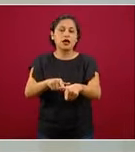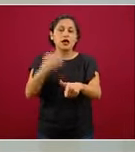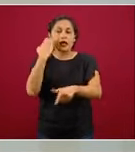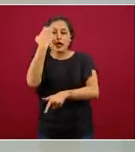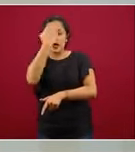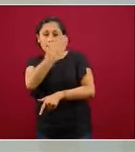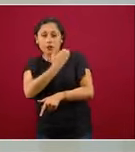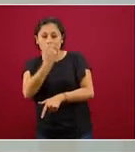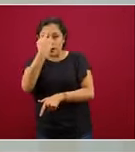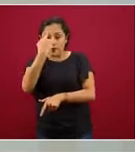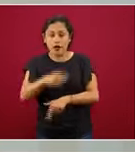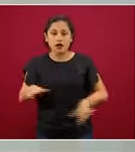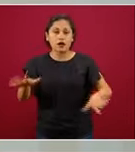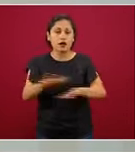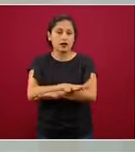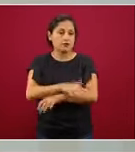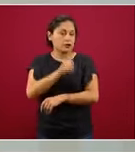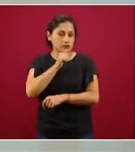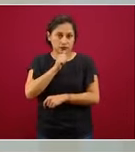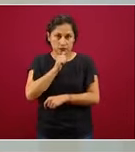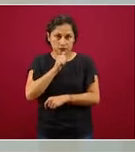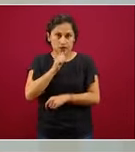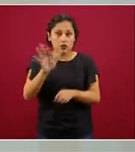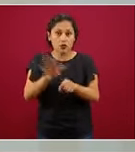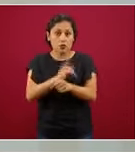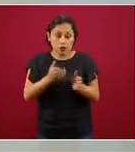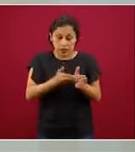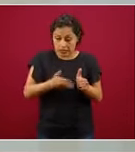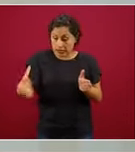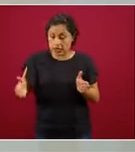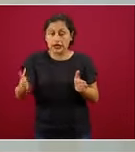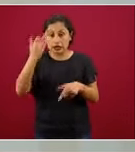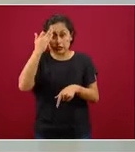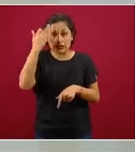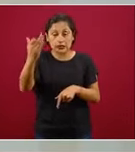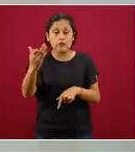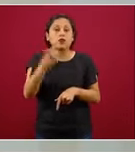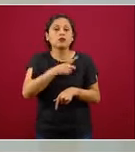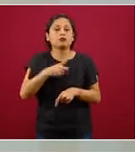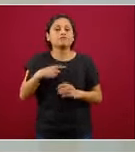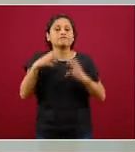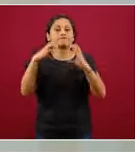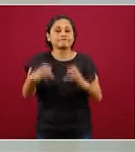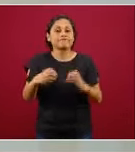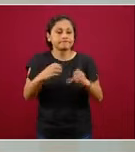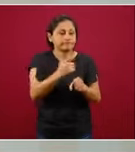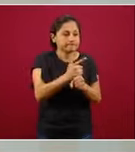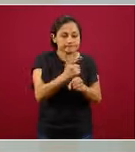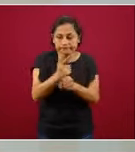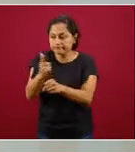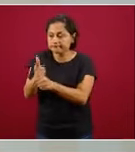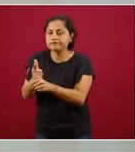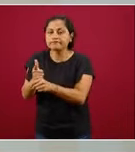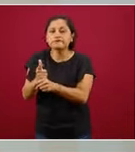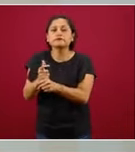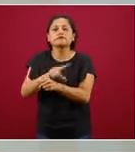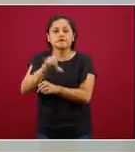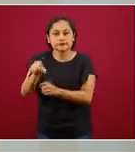evaluación que en ese momento presenta los indicadores de mayor precaución. Algunas entidades